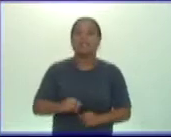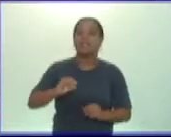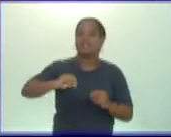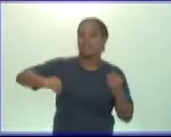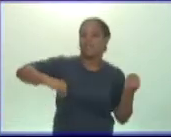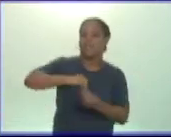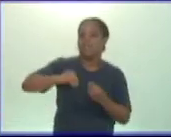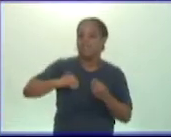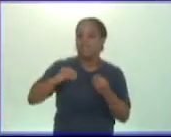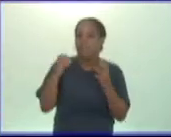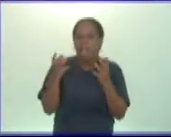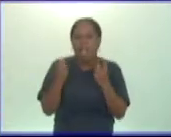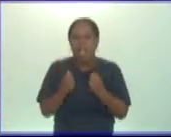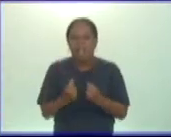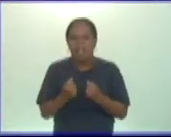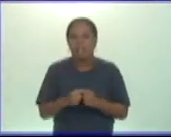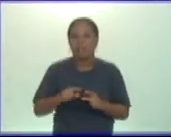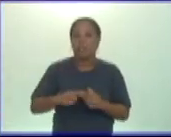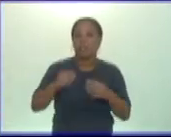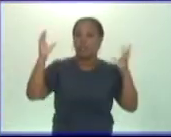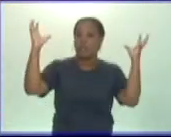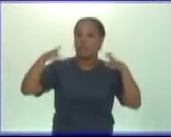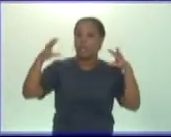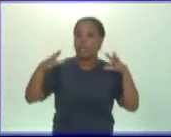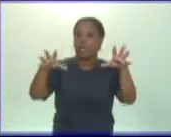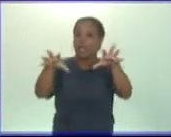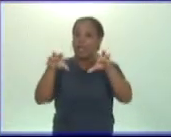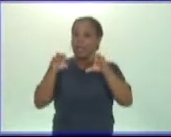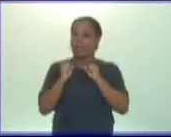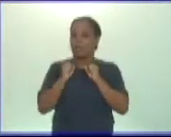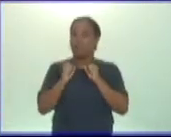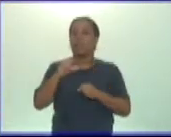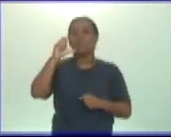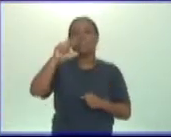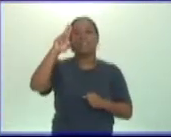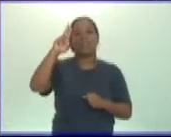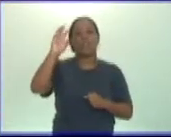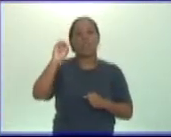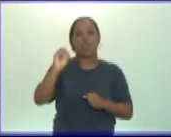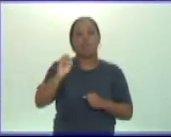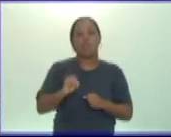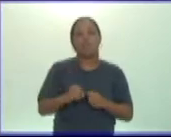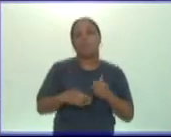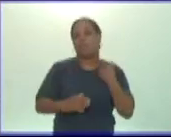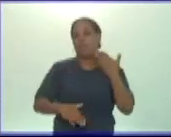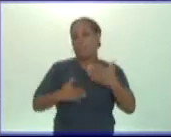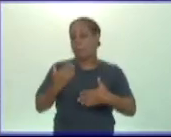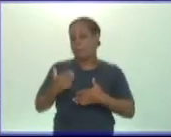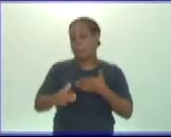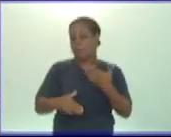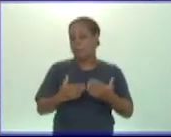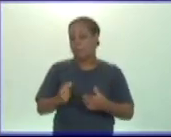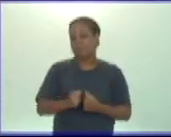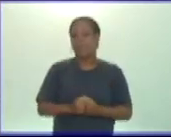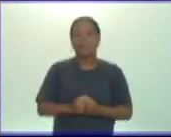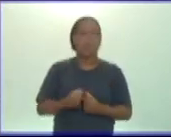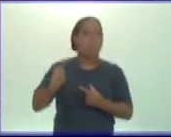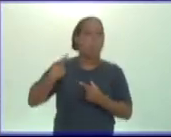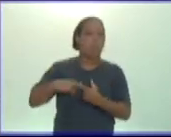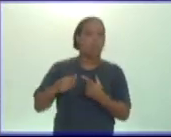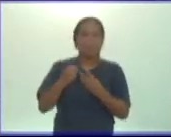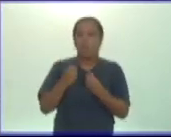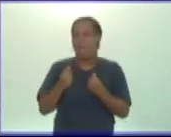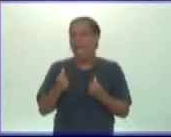caer recoge dióxido de carbono, causante de uno de los procesos que ocurren en la naturaleza, dióxido sulfúrico, así